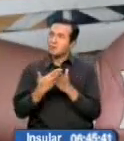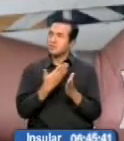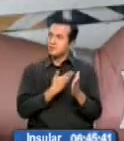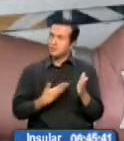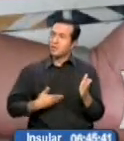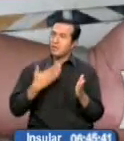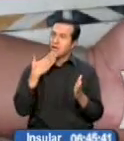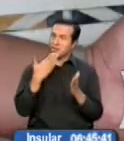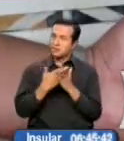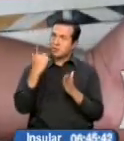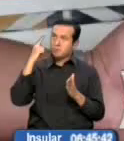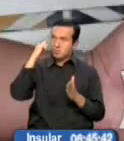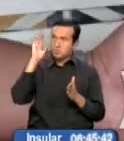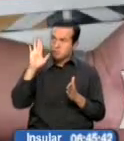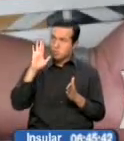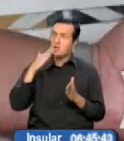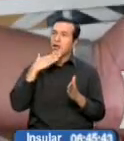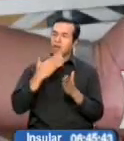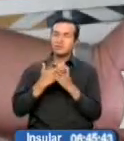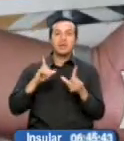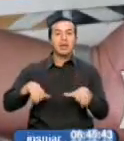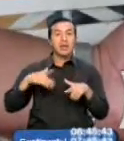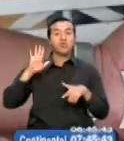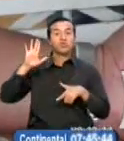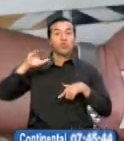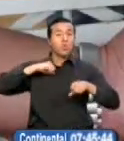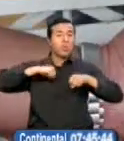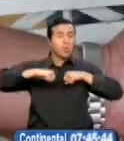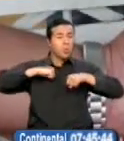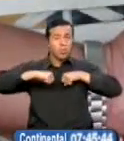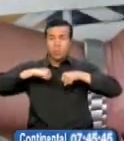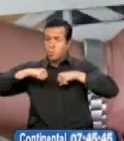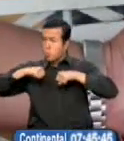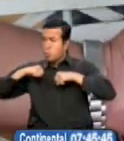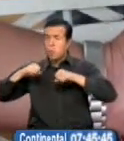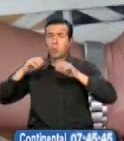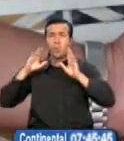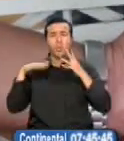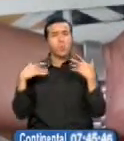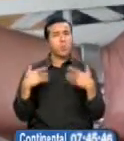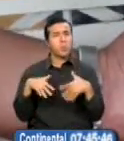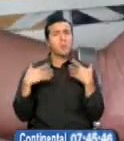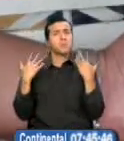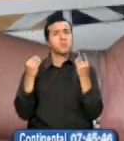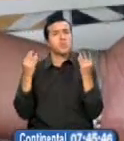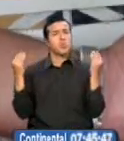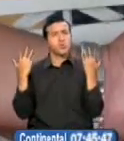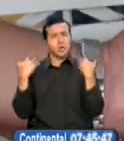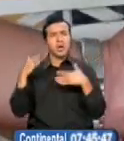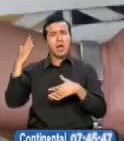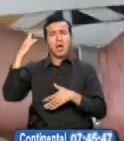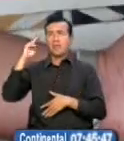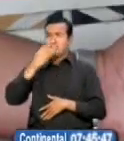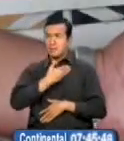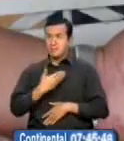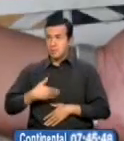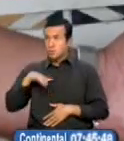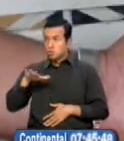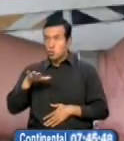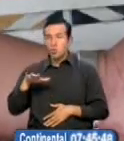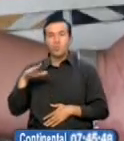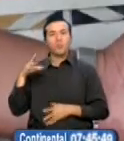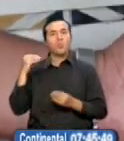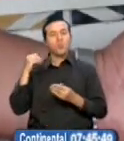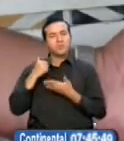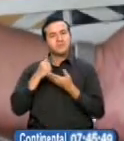gobierno, gracias a Lenín Moreno, que en su gestión política pues pudo hacer mucho cuando estuvo de vicepresidente y conseguir